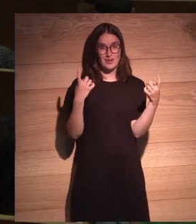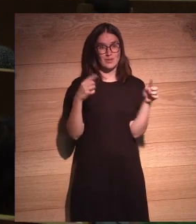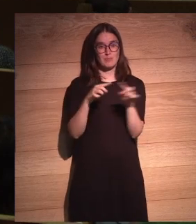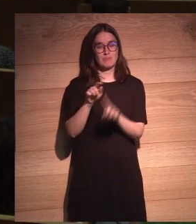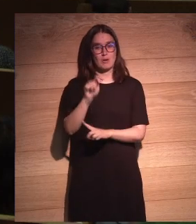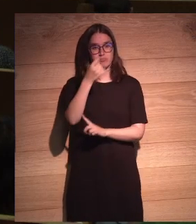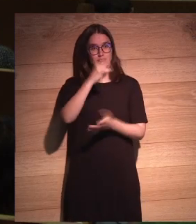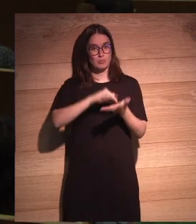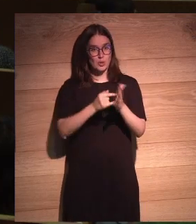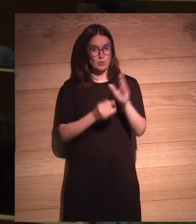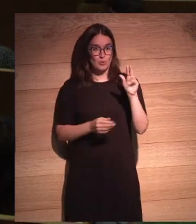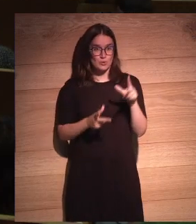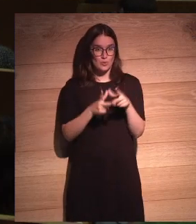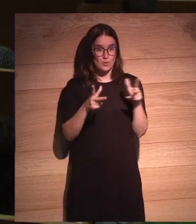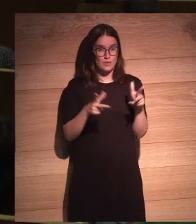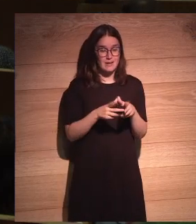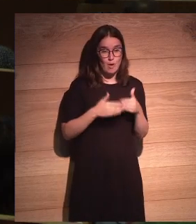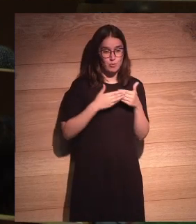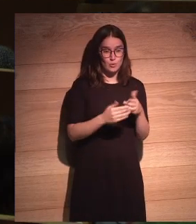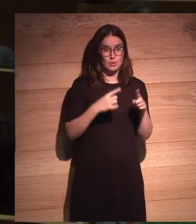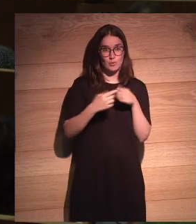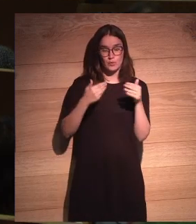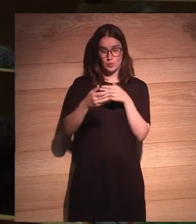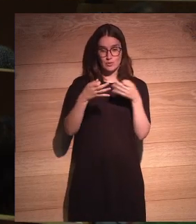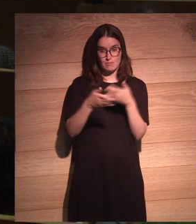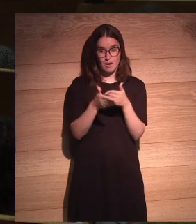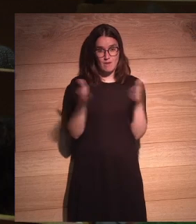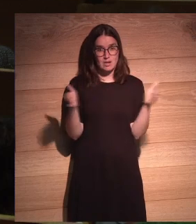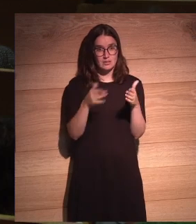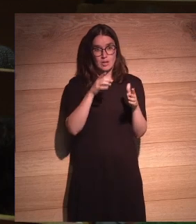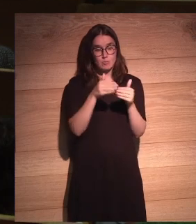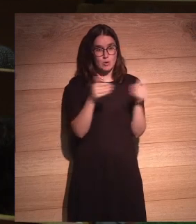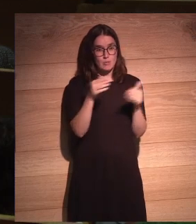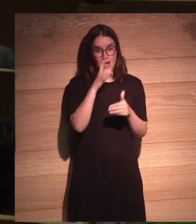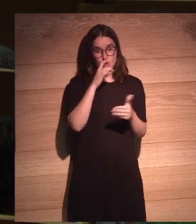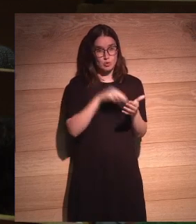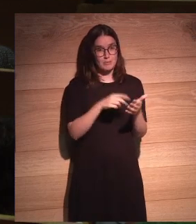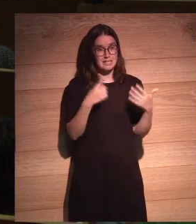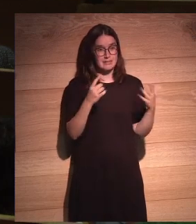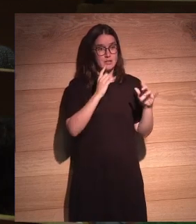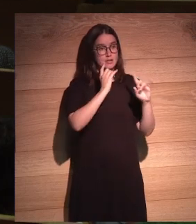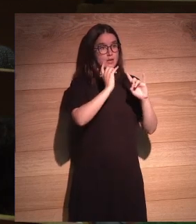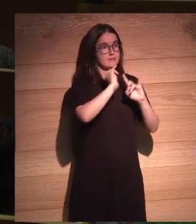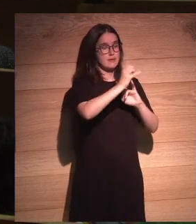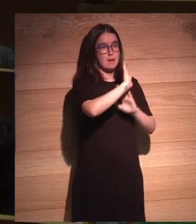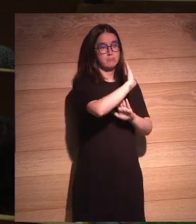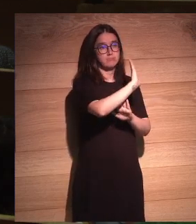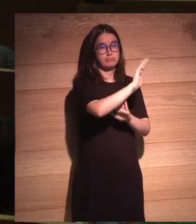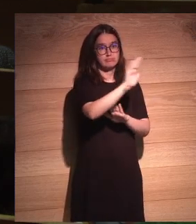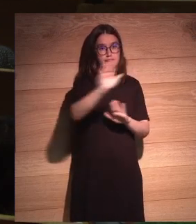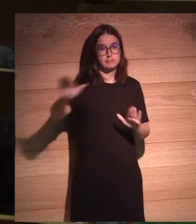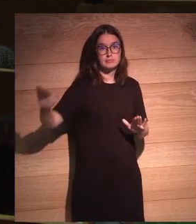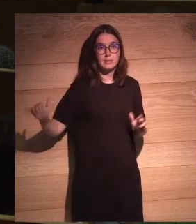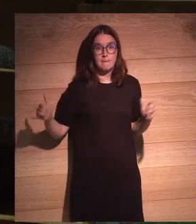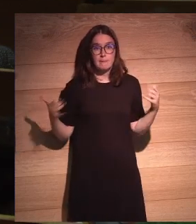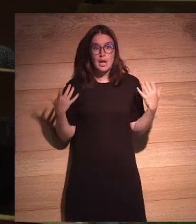para llevar un proyecto social. La voluntad de Profuturo ha sido siempre abierta. Empezamos en el 2006 y llamábamos a todas las puertas,